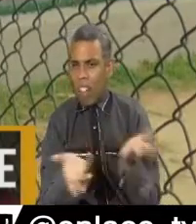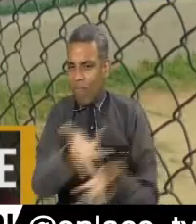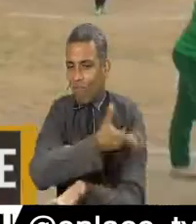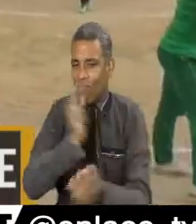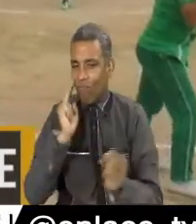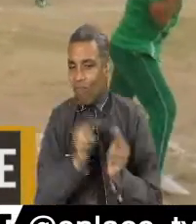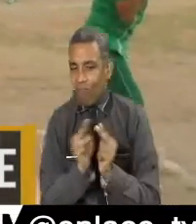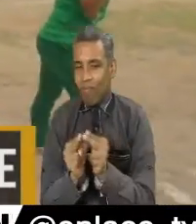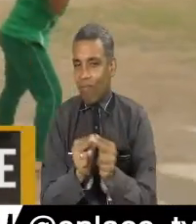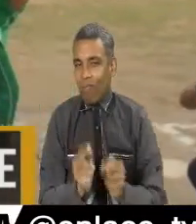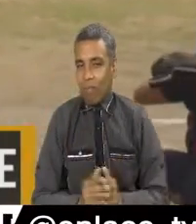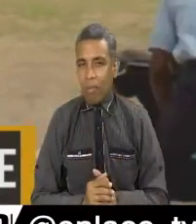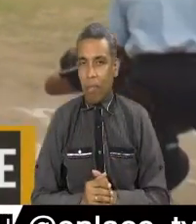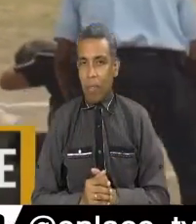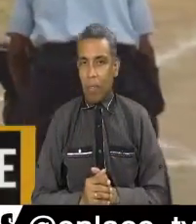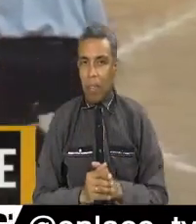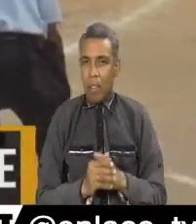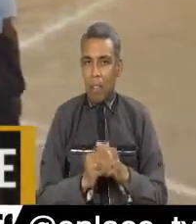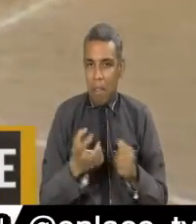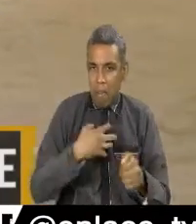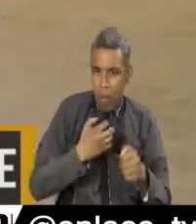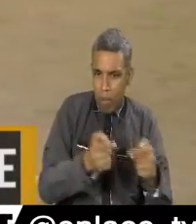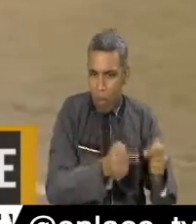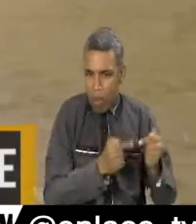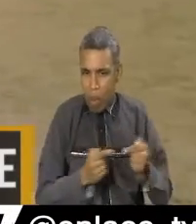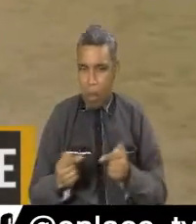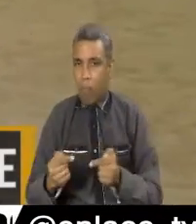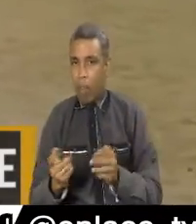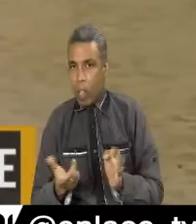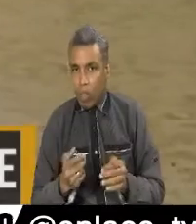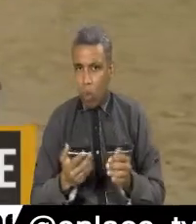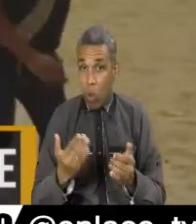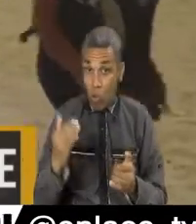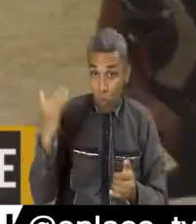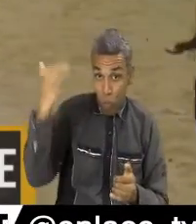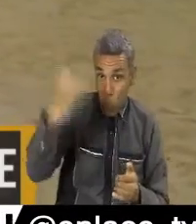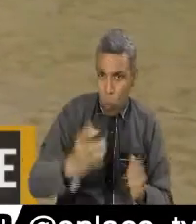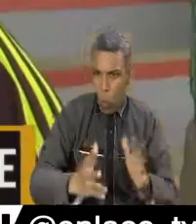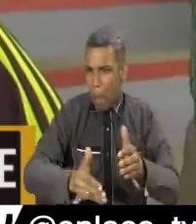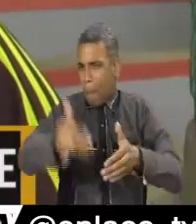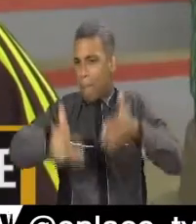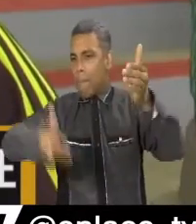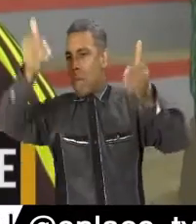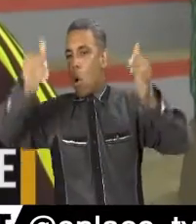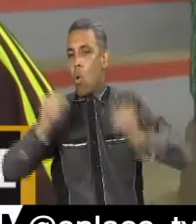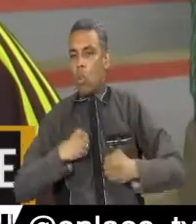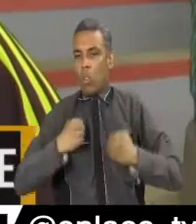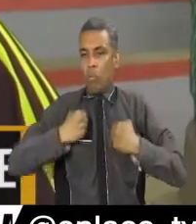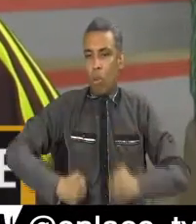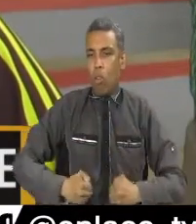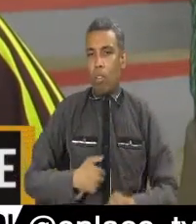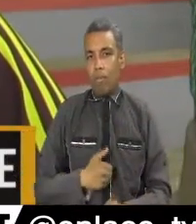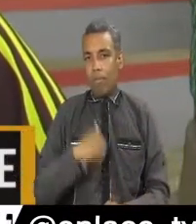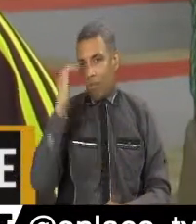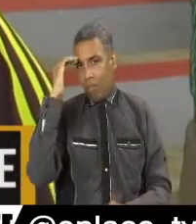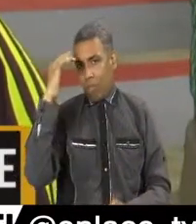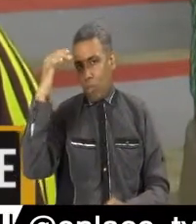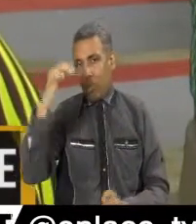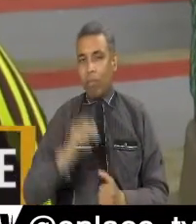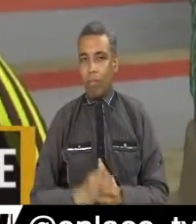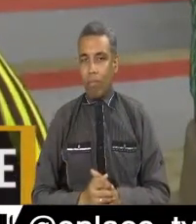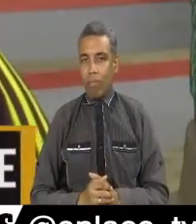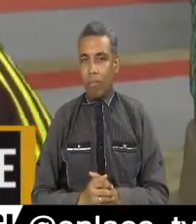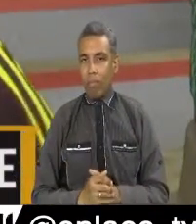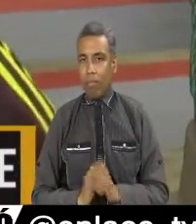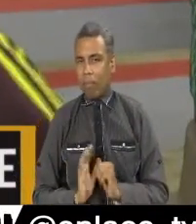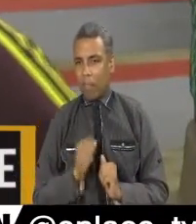hemos jugado. Con esos partidos se busca encontrar el nuevo semillero femenino de esta disciplina en la ciudad. Lo positivo es que nazca un semillero para el